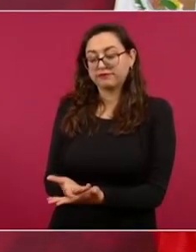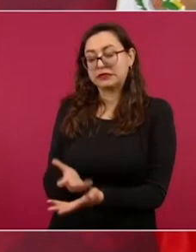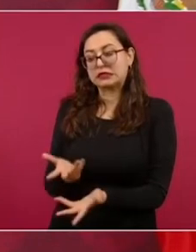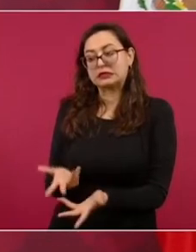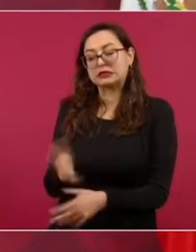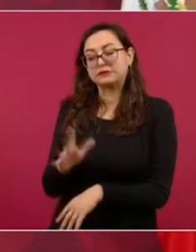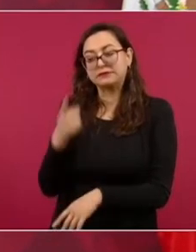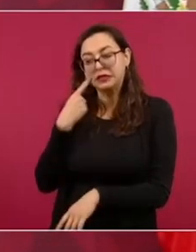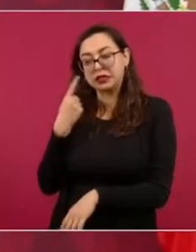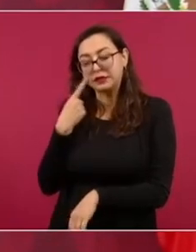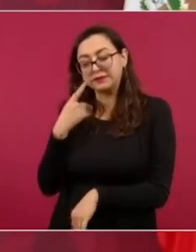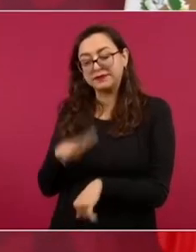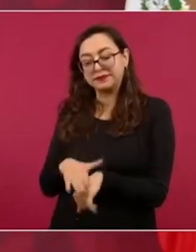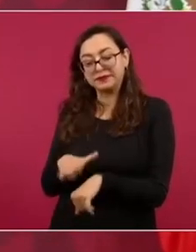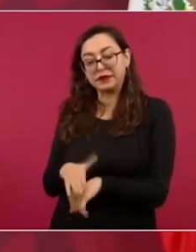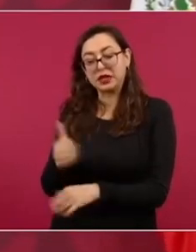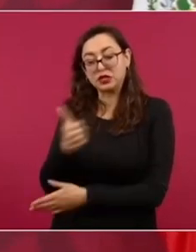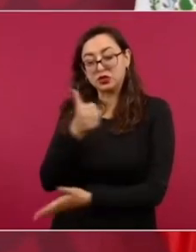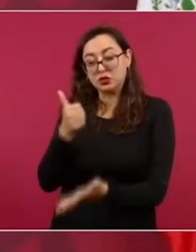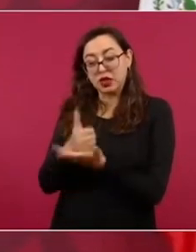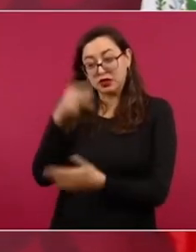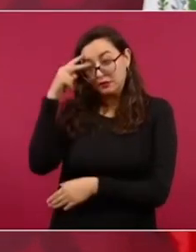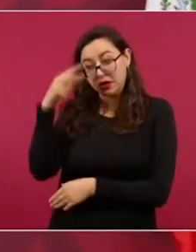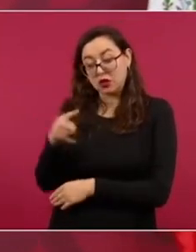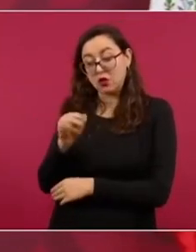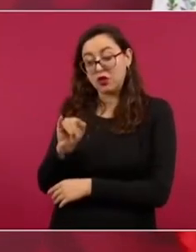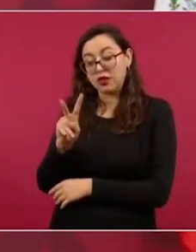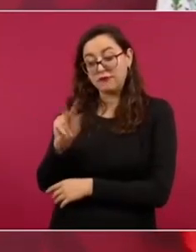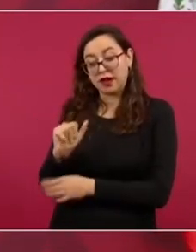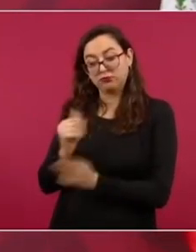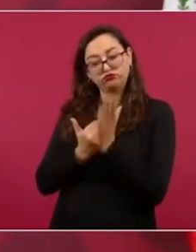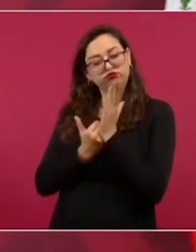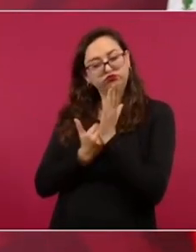teníamos que aumentar el IVA.